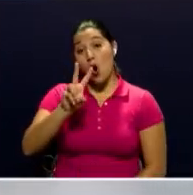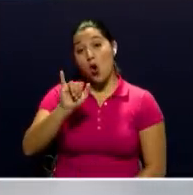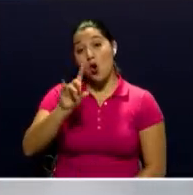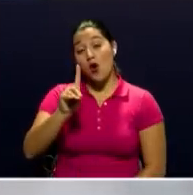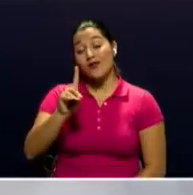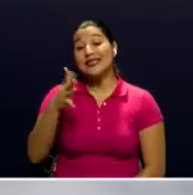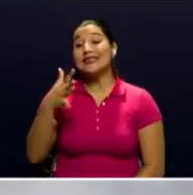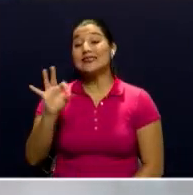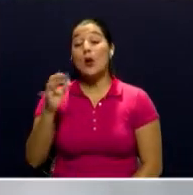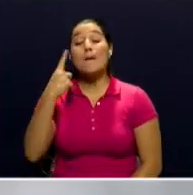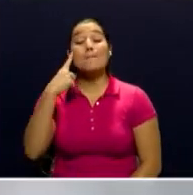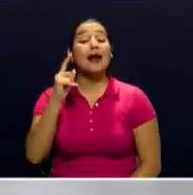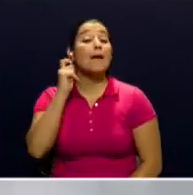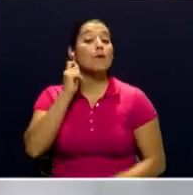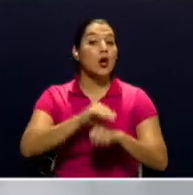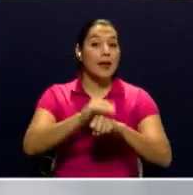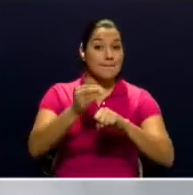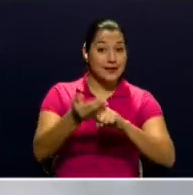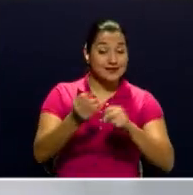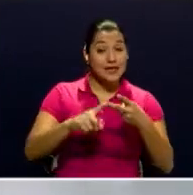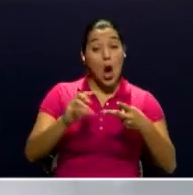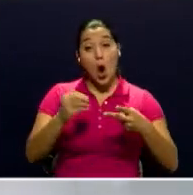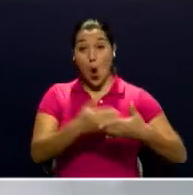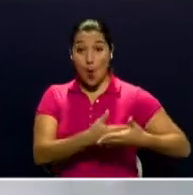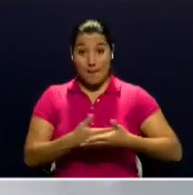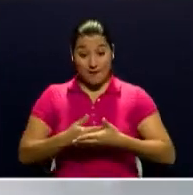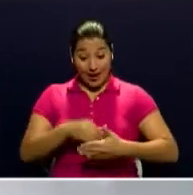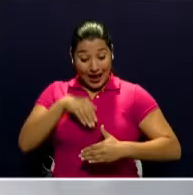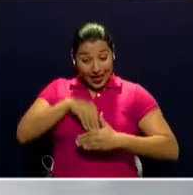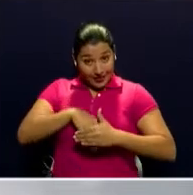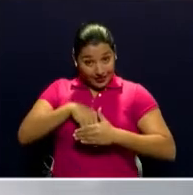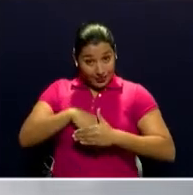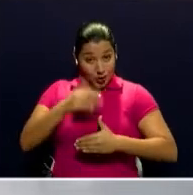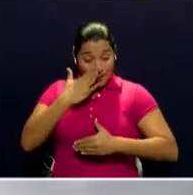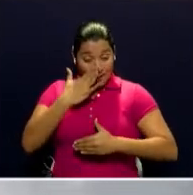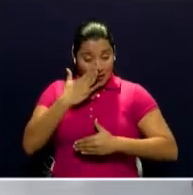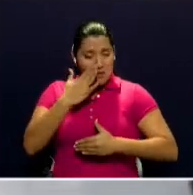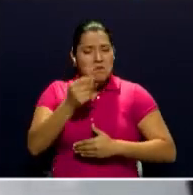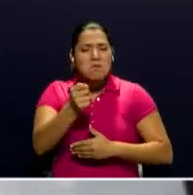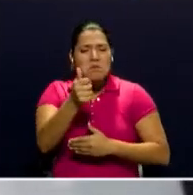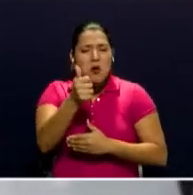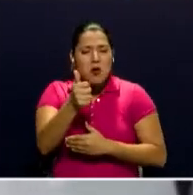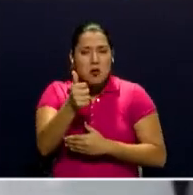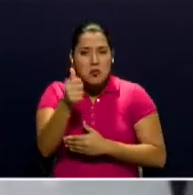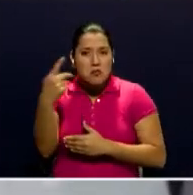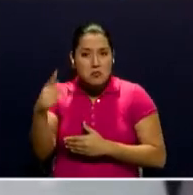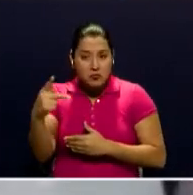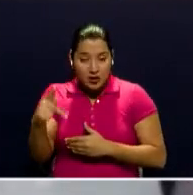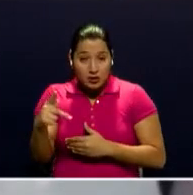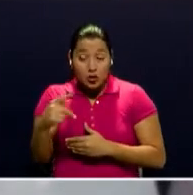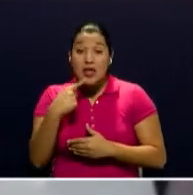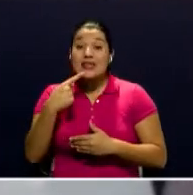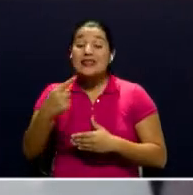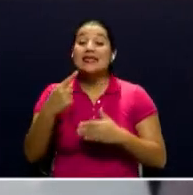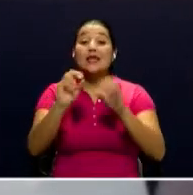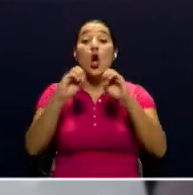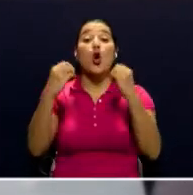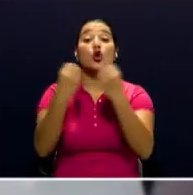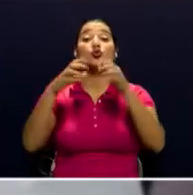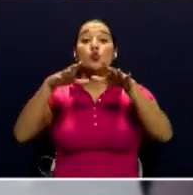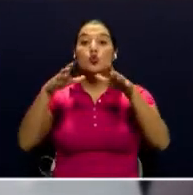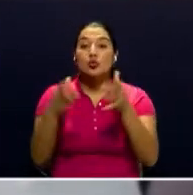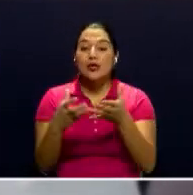embarazadas y los niños en el vientre materno es muy bajo. La Organización Mundial de la Salud aseveró que las